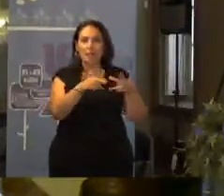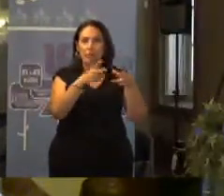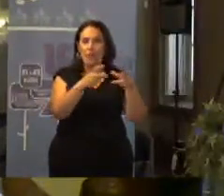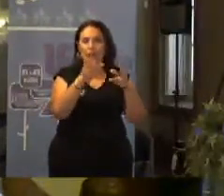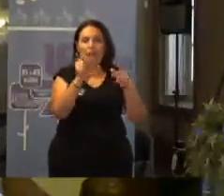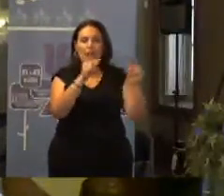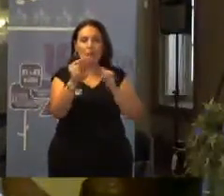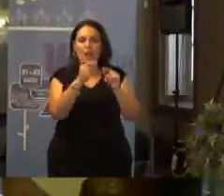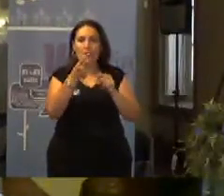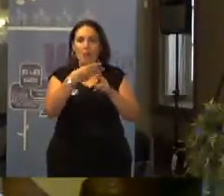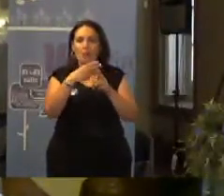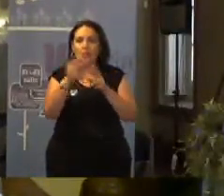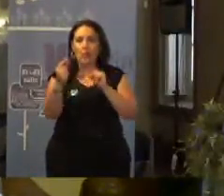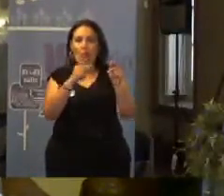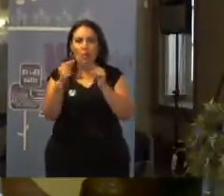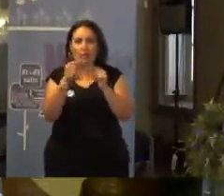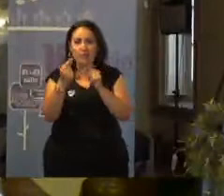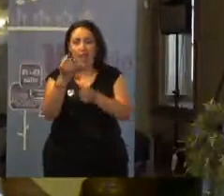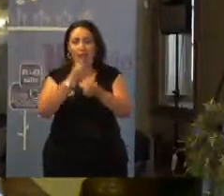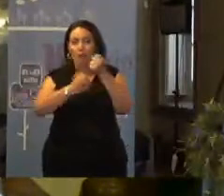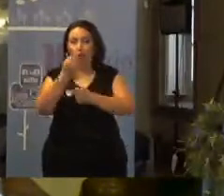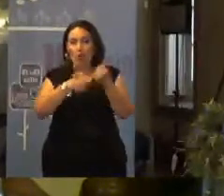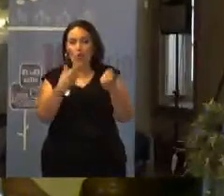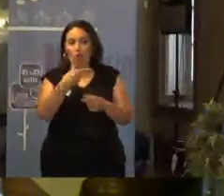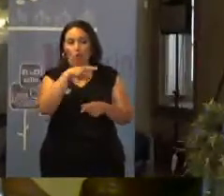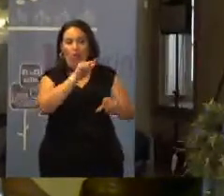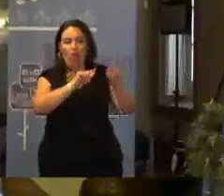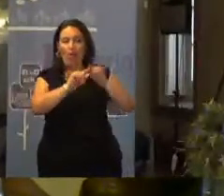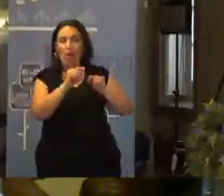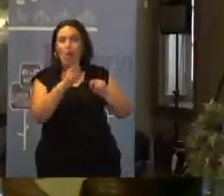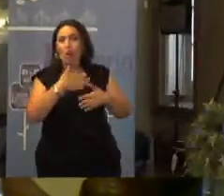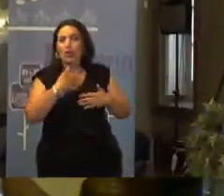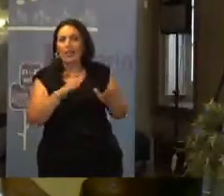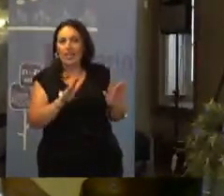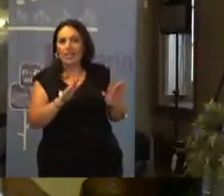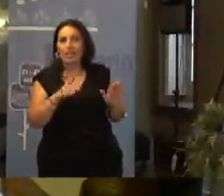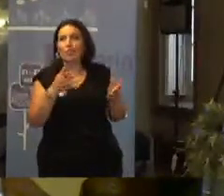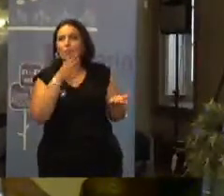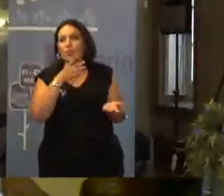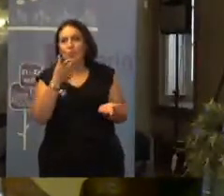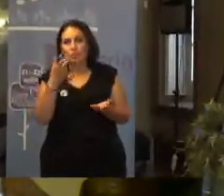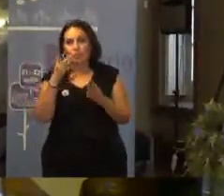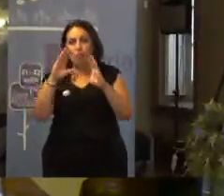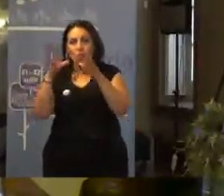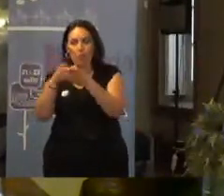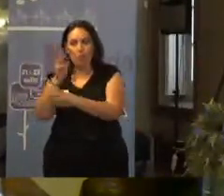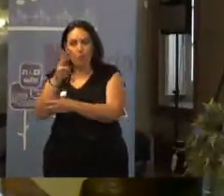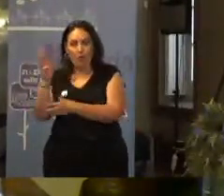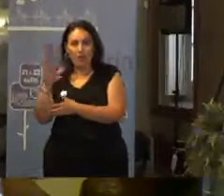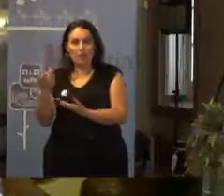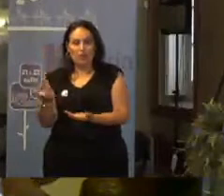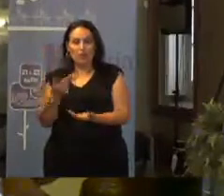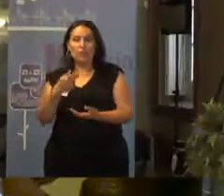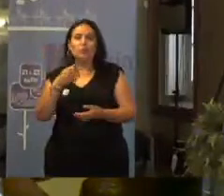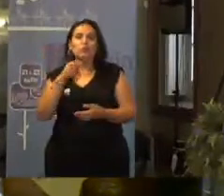da demografía, e entón caemos na situación que se cae de, bueno, pois, se usted quiere que haya